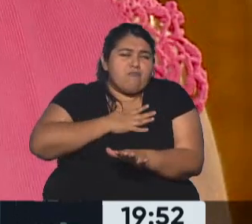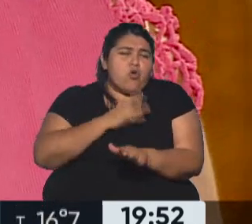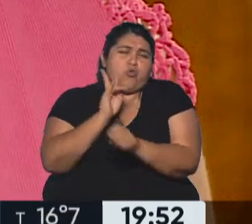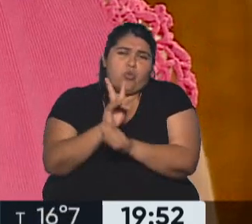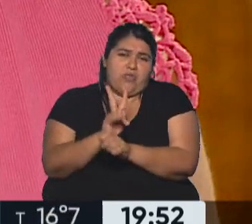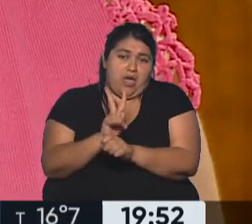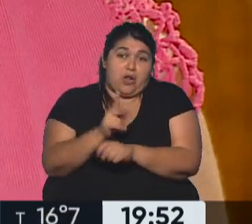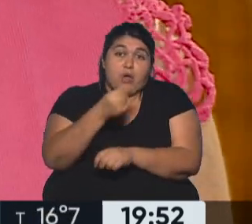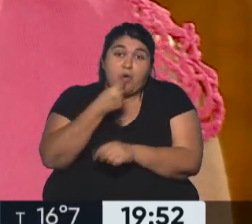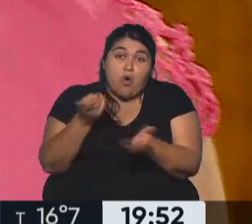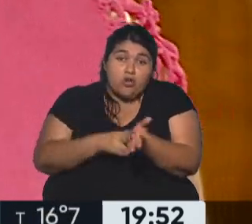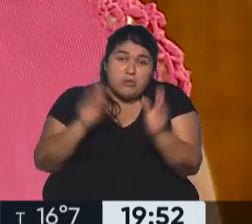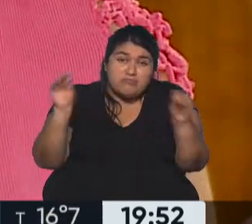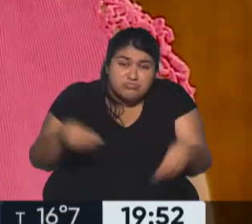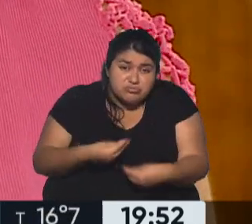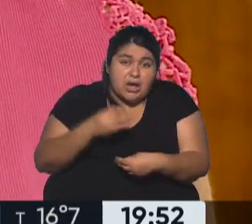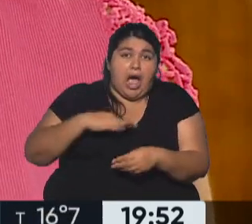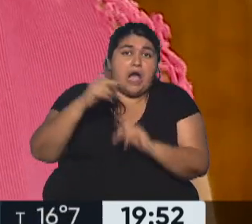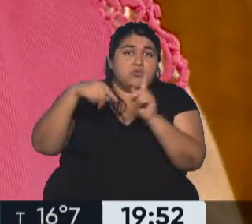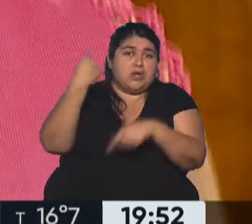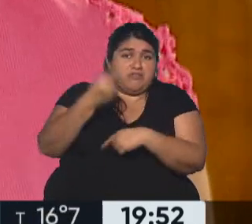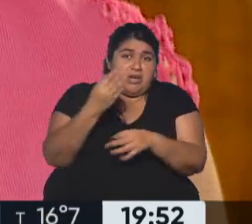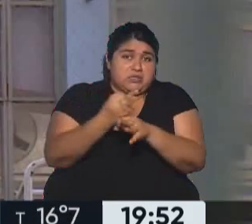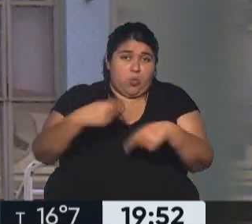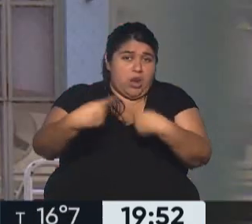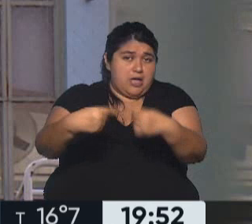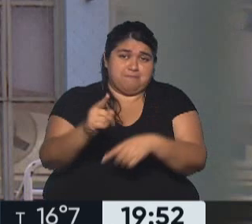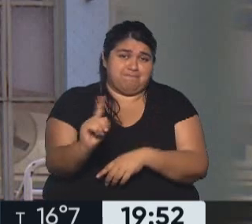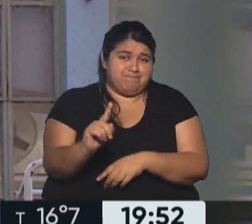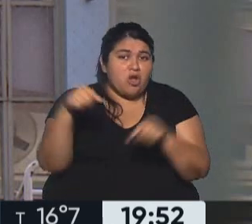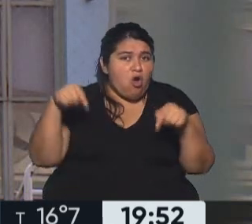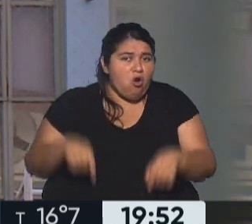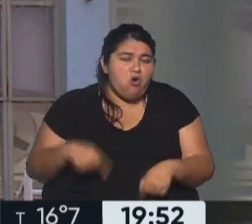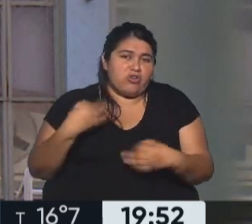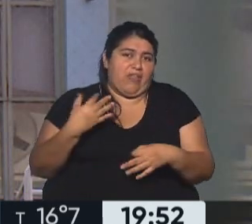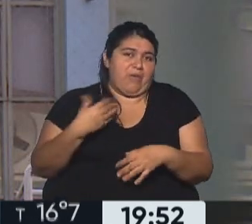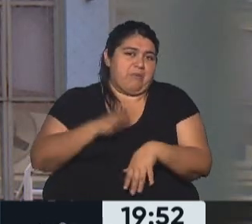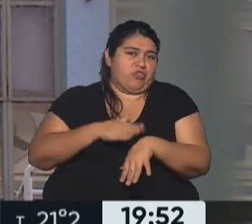si vuelven a fracasar, el año que viene no estén más en la escuela. Entonces ya hoy tenemos cosas para hacer.